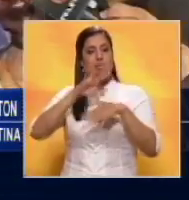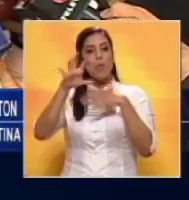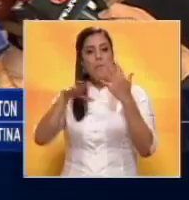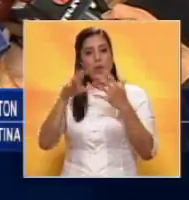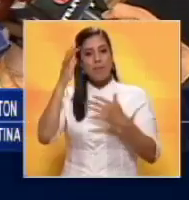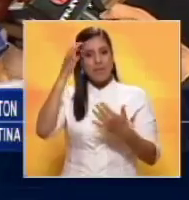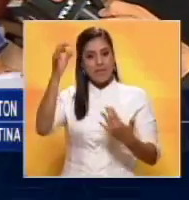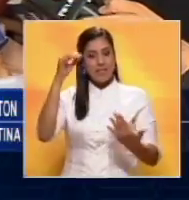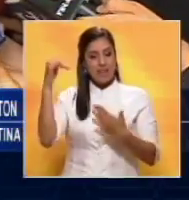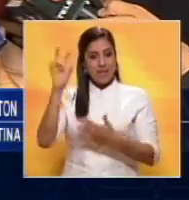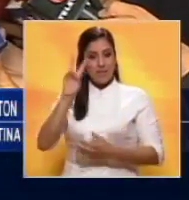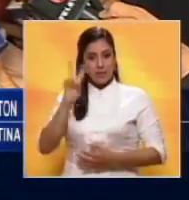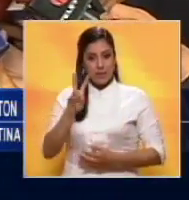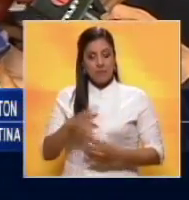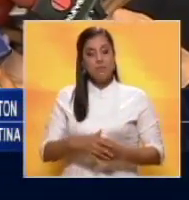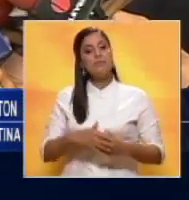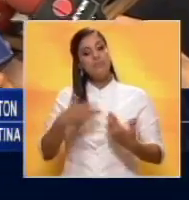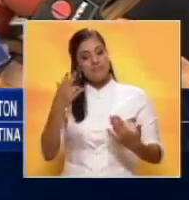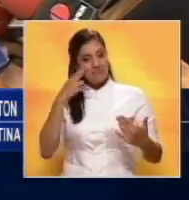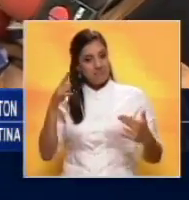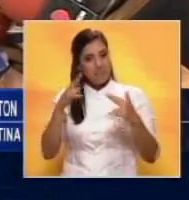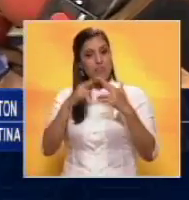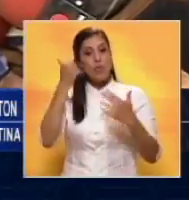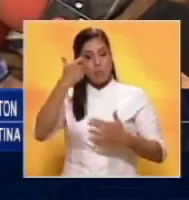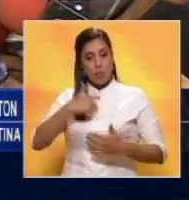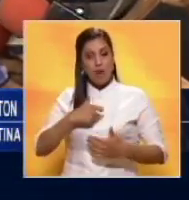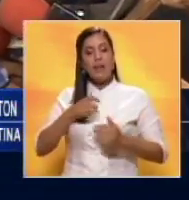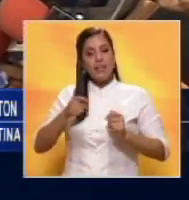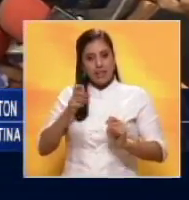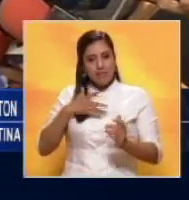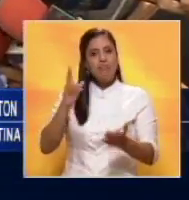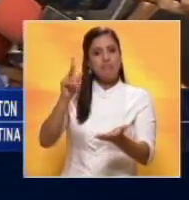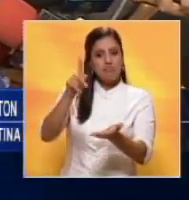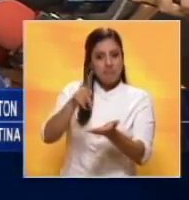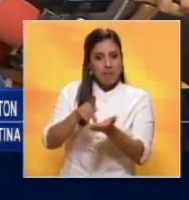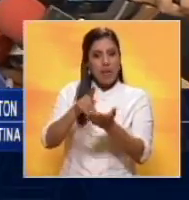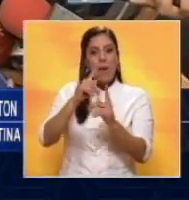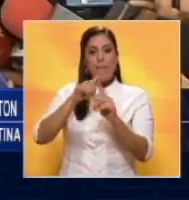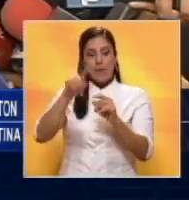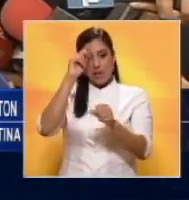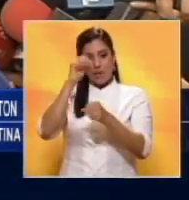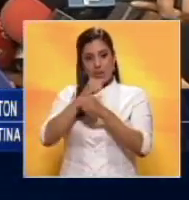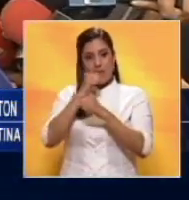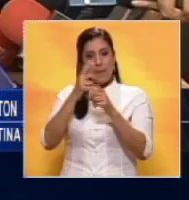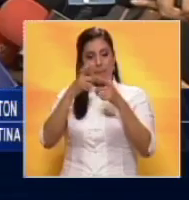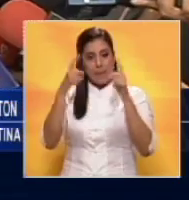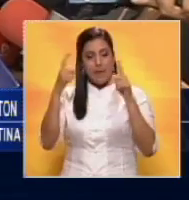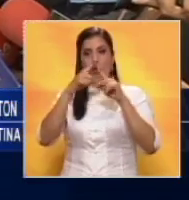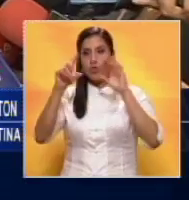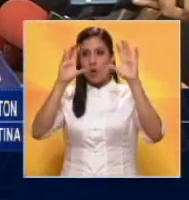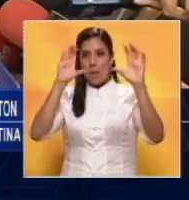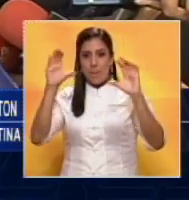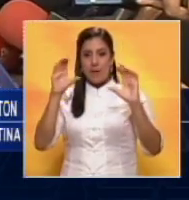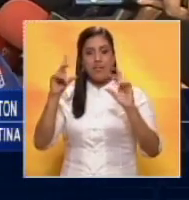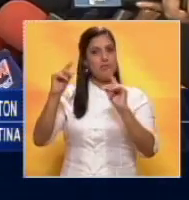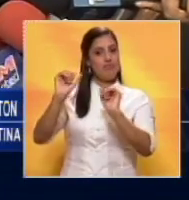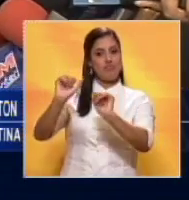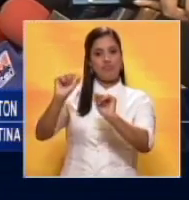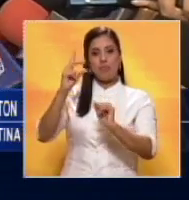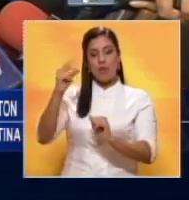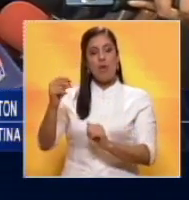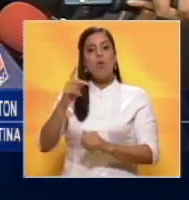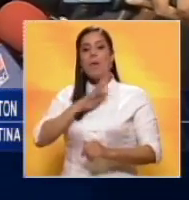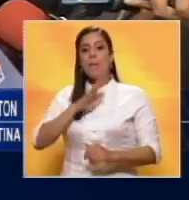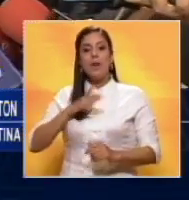situación de la Fiscalía venezolana. En el encuentro, Harrington intentó participar y los procuradores generales de los demás países se lo impidieron